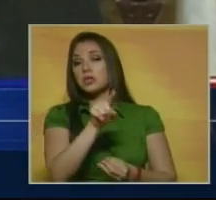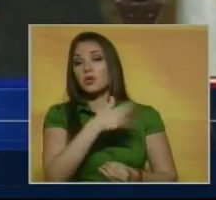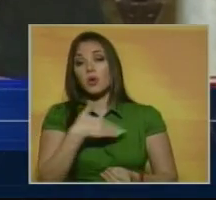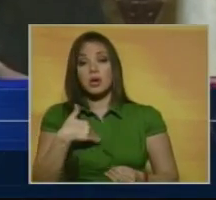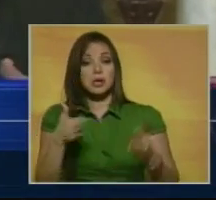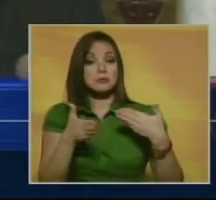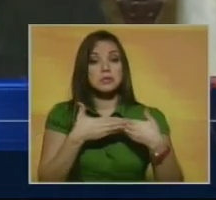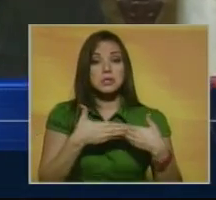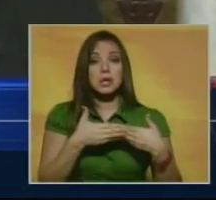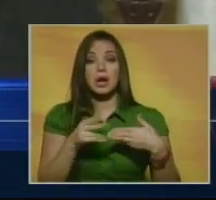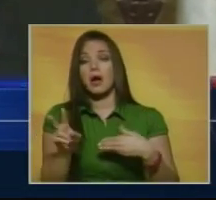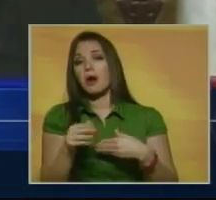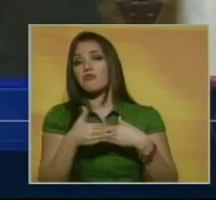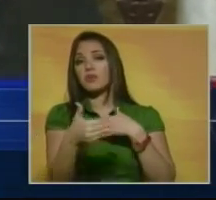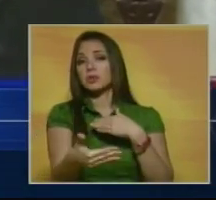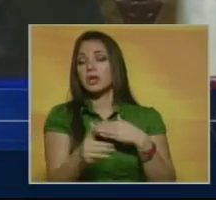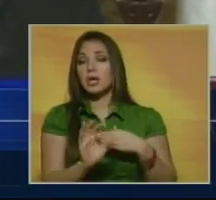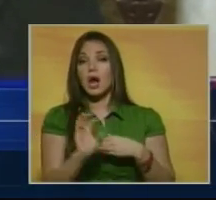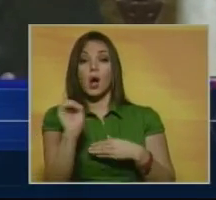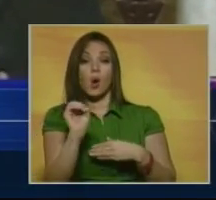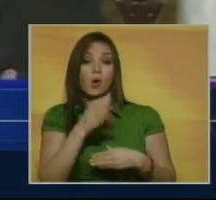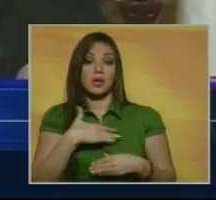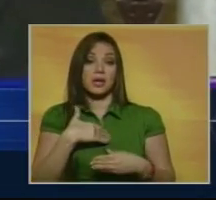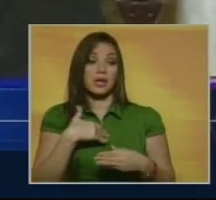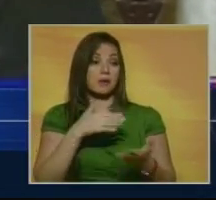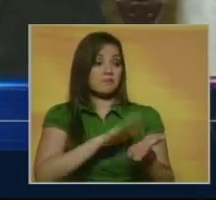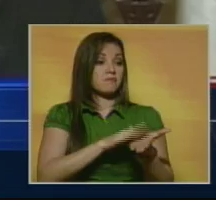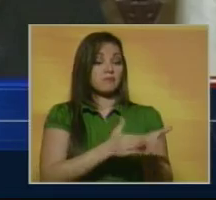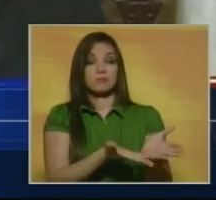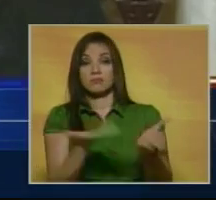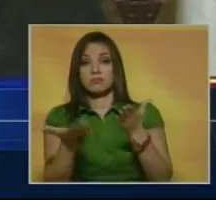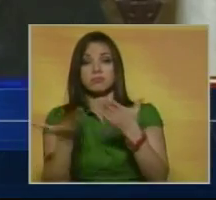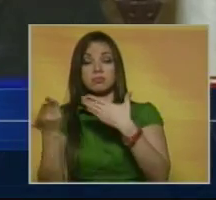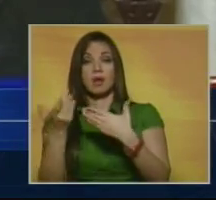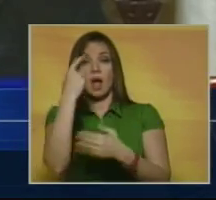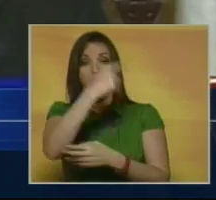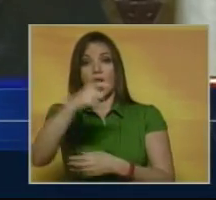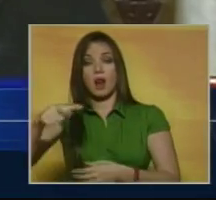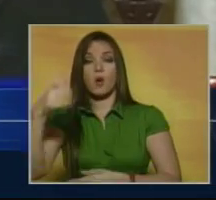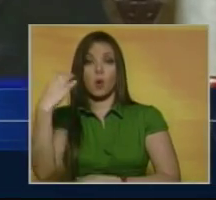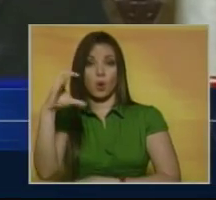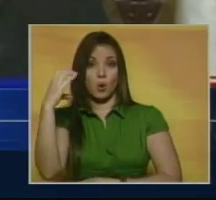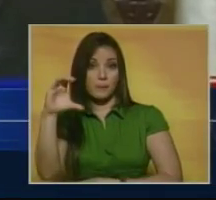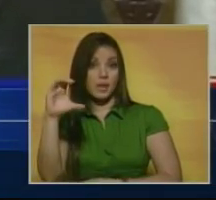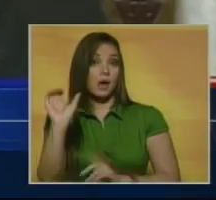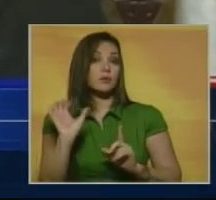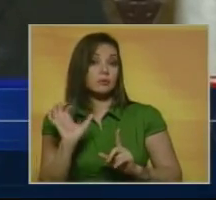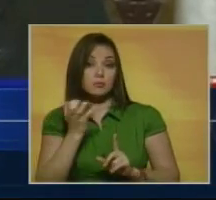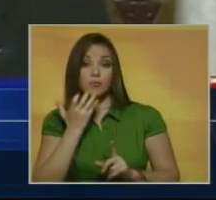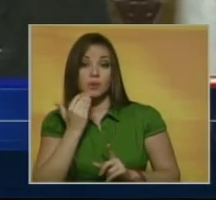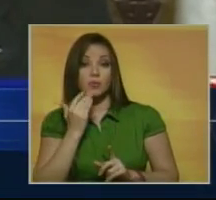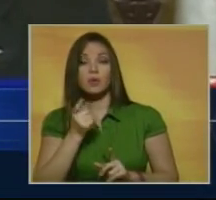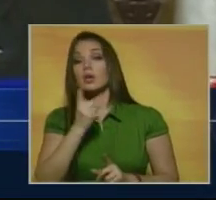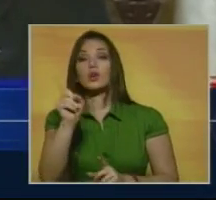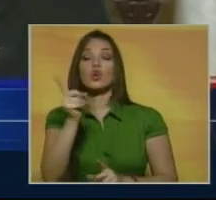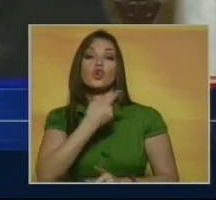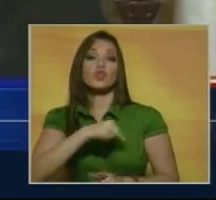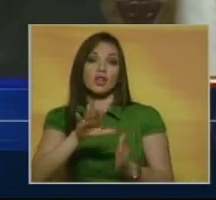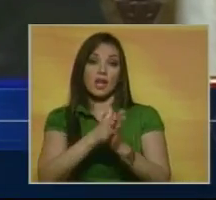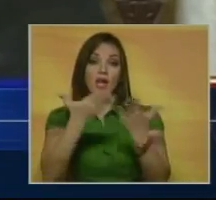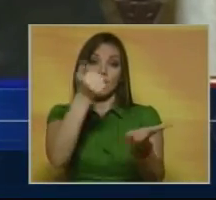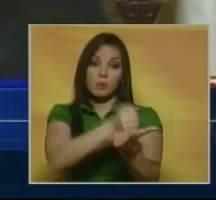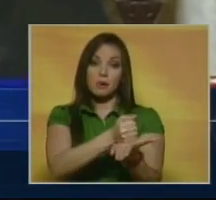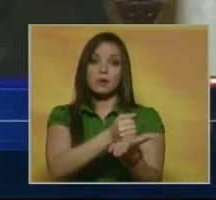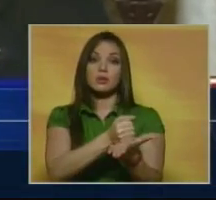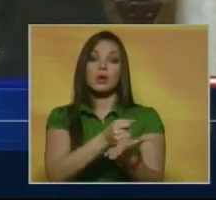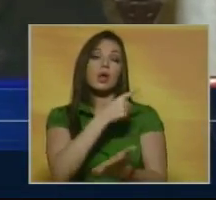frontera, si quería deportar a los colombianos que no tuvieran sus papeles en regla,